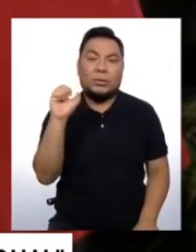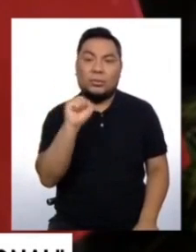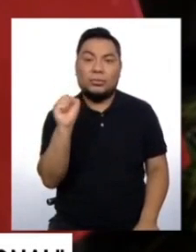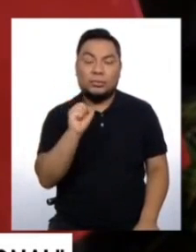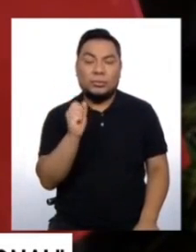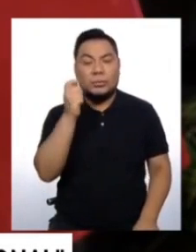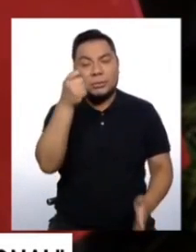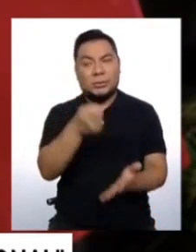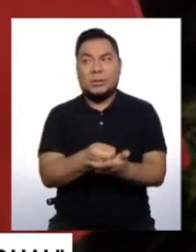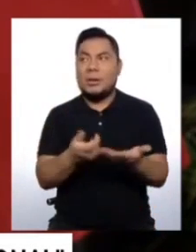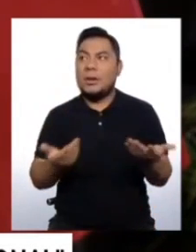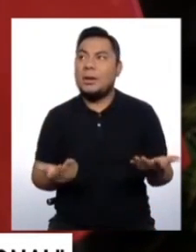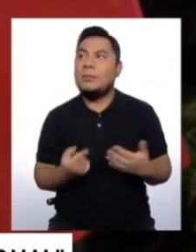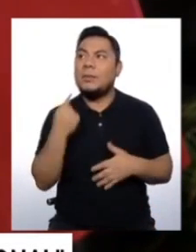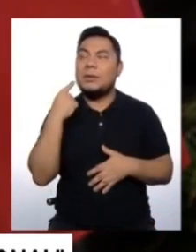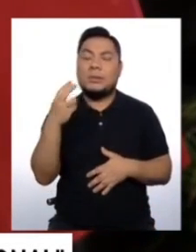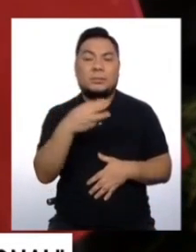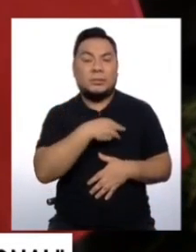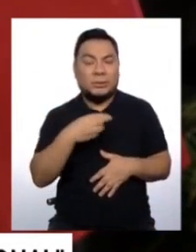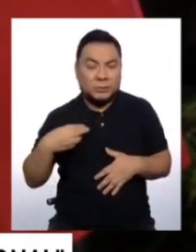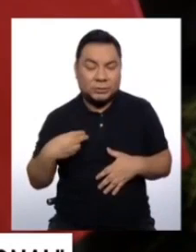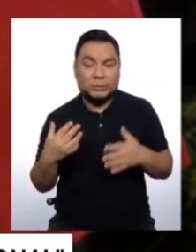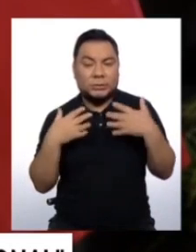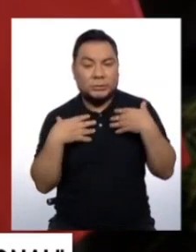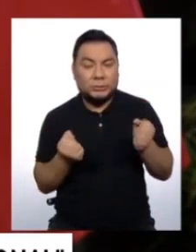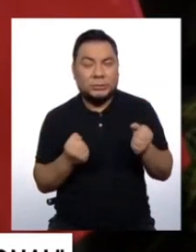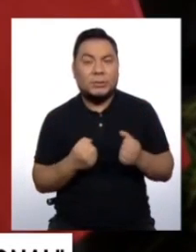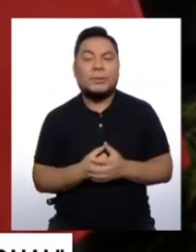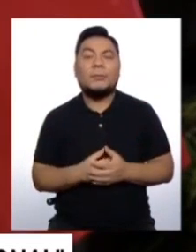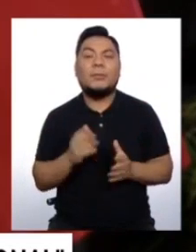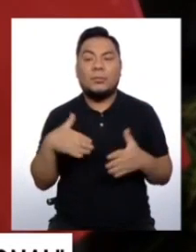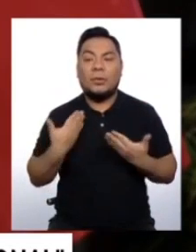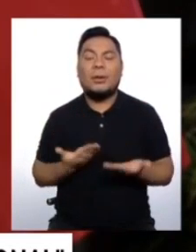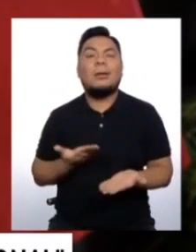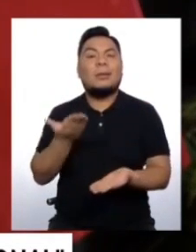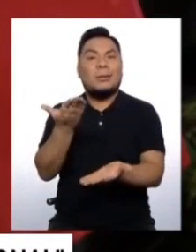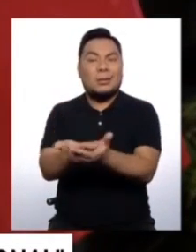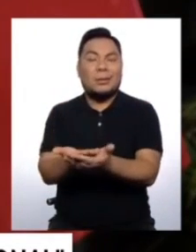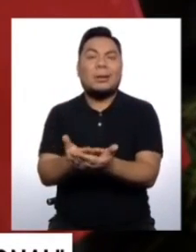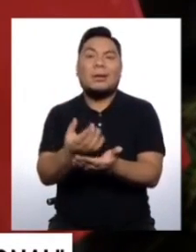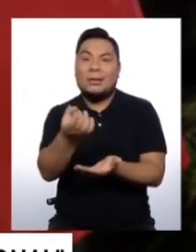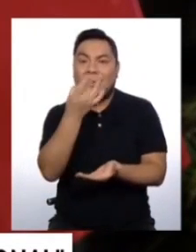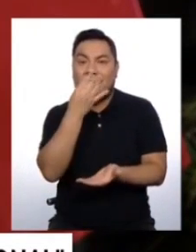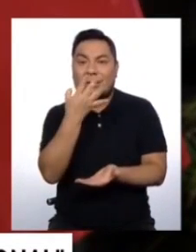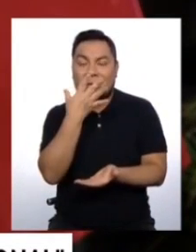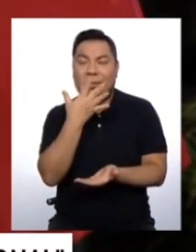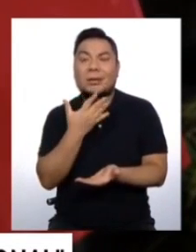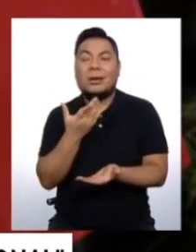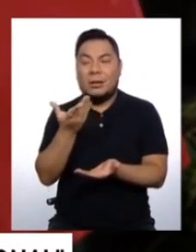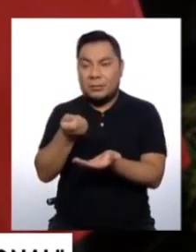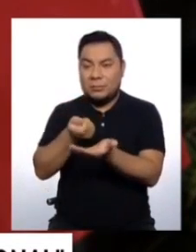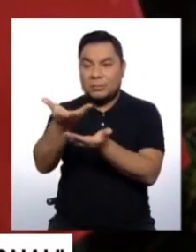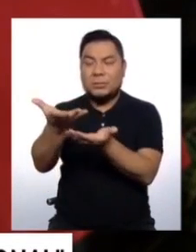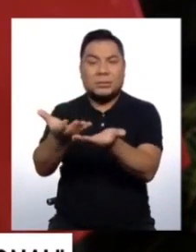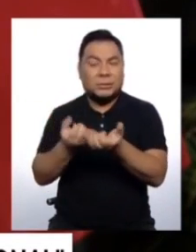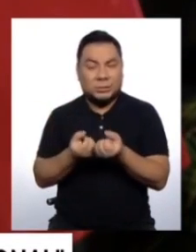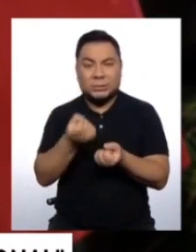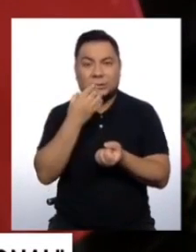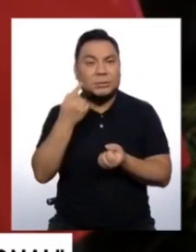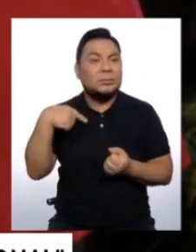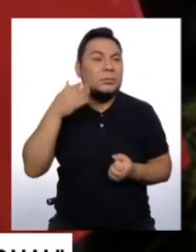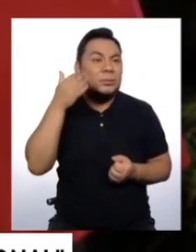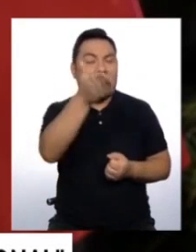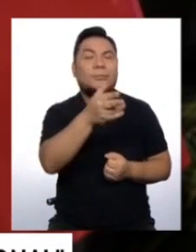soles para que el Ministerio de Salud pueda adquirir medicinas para atender